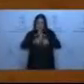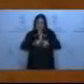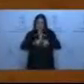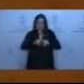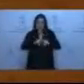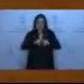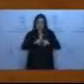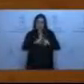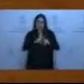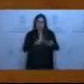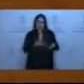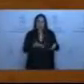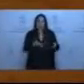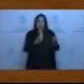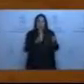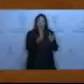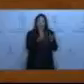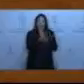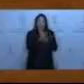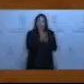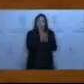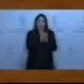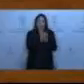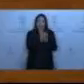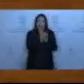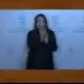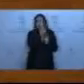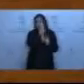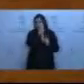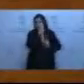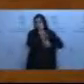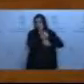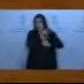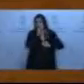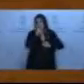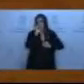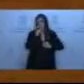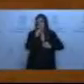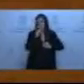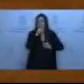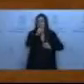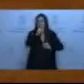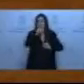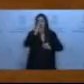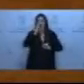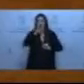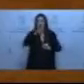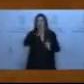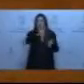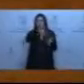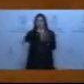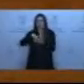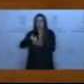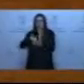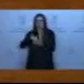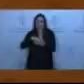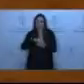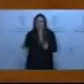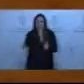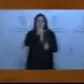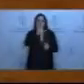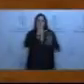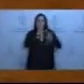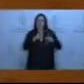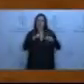que cifra a 31 de diciembre de 2013 en 47 unidades, ¿no? 7 entes, 2 entidades, 25 empresas